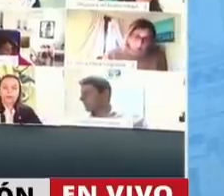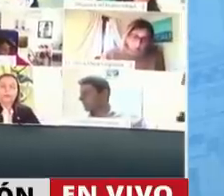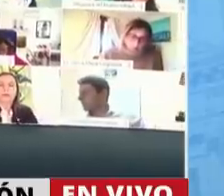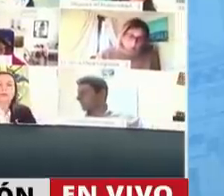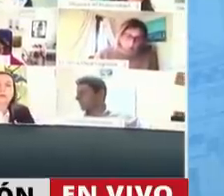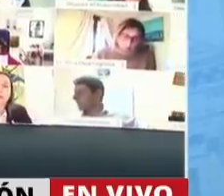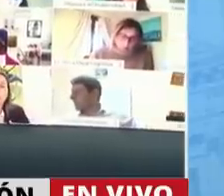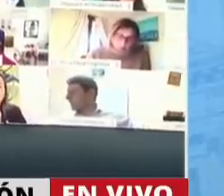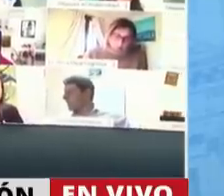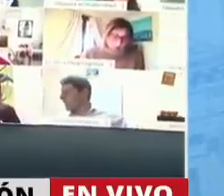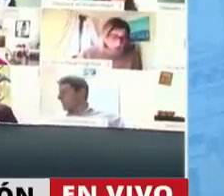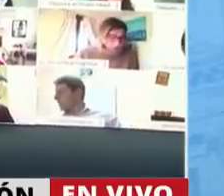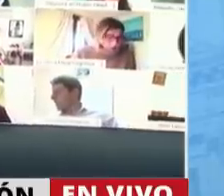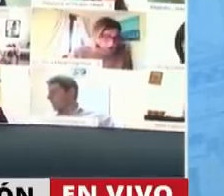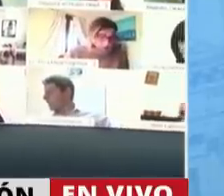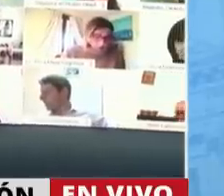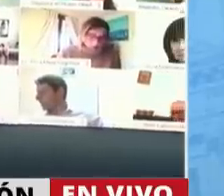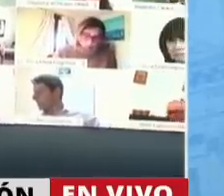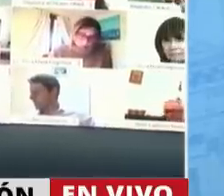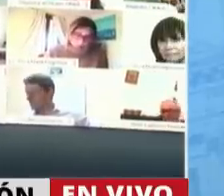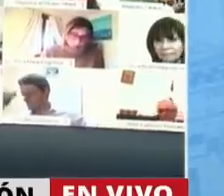Con respecto a los convenios en educación,